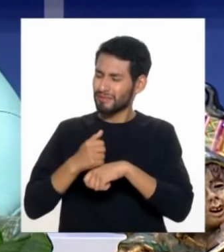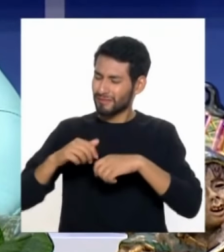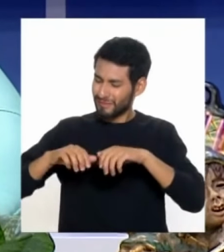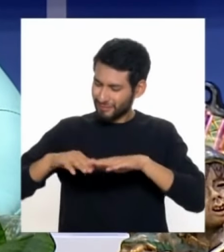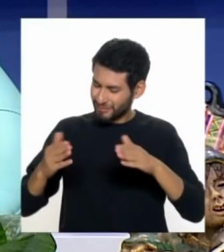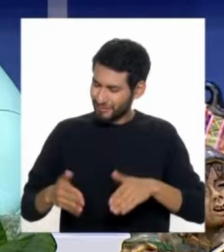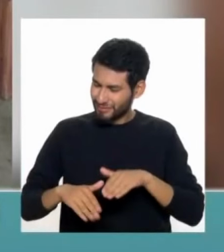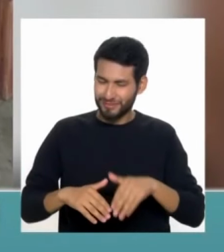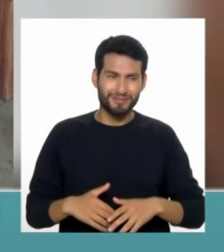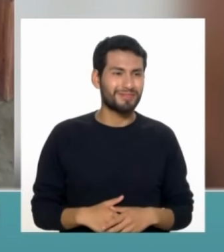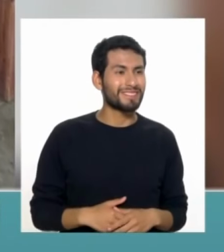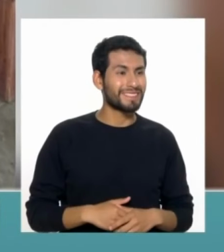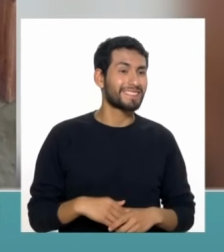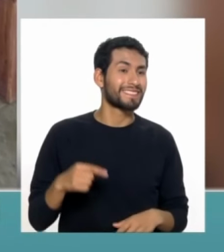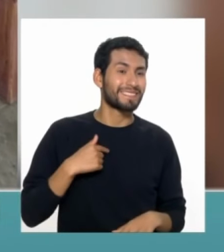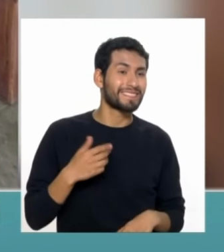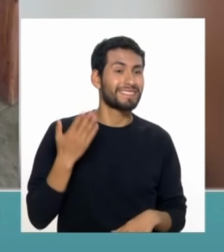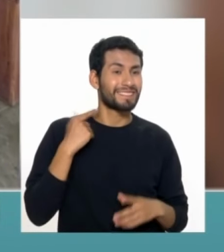esto yo